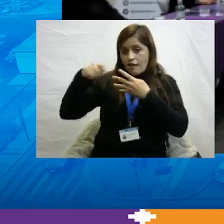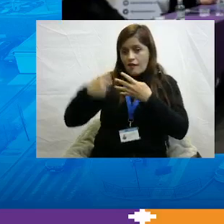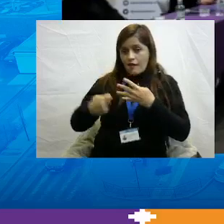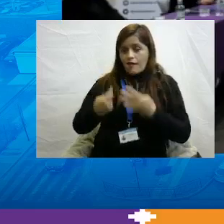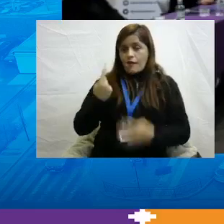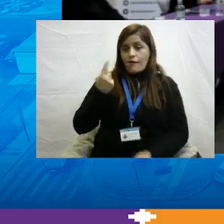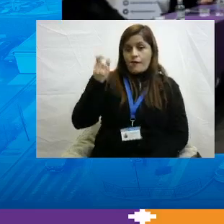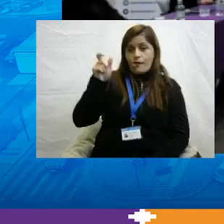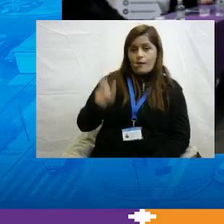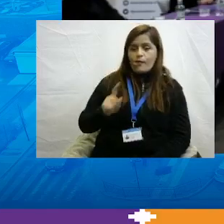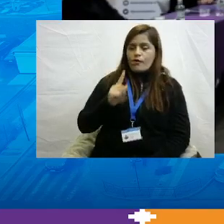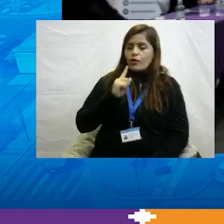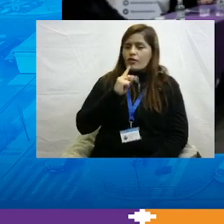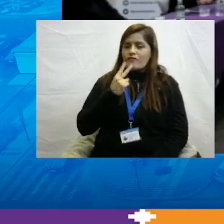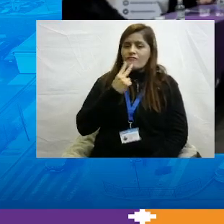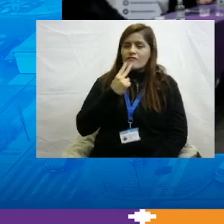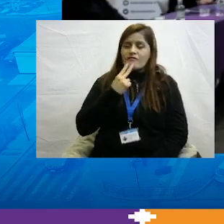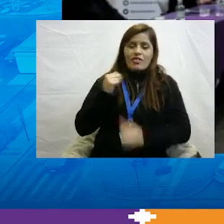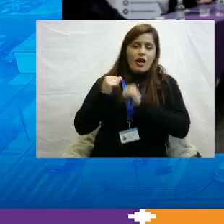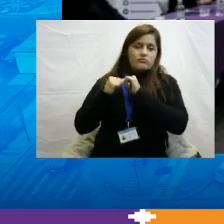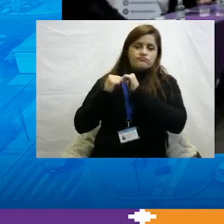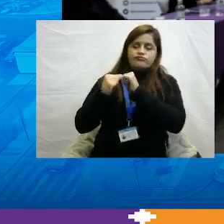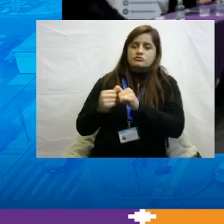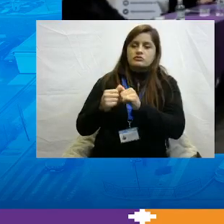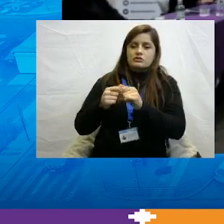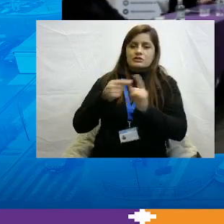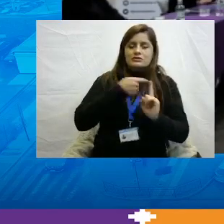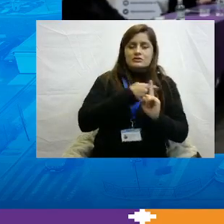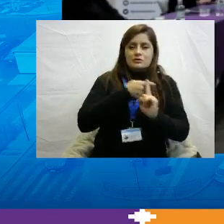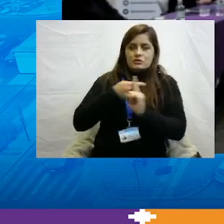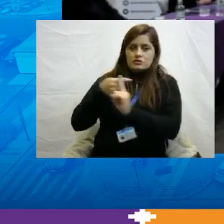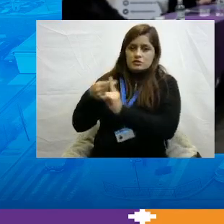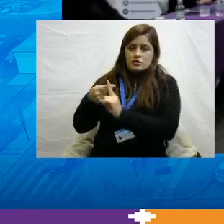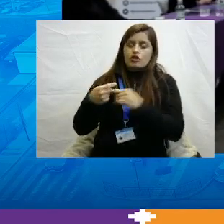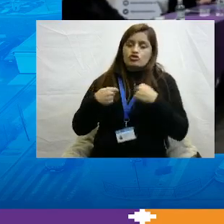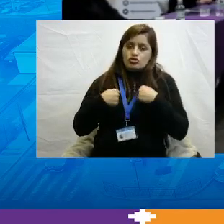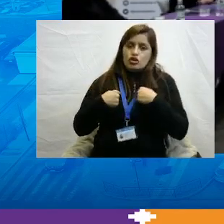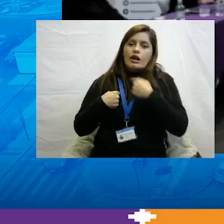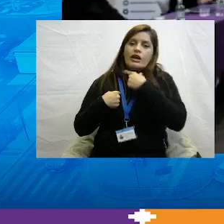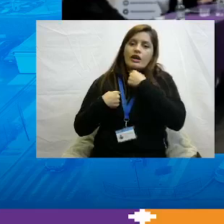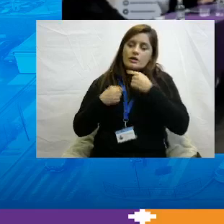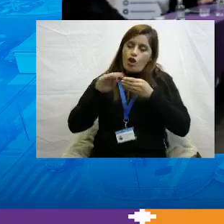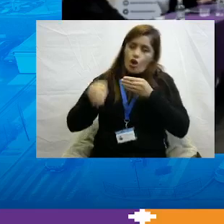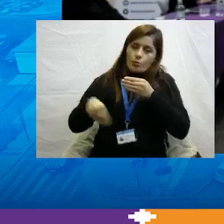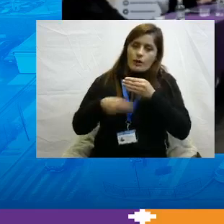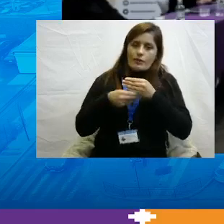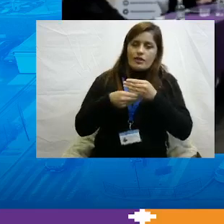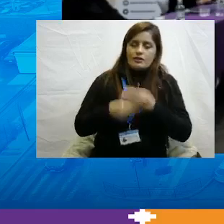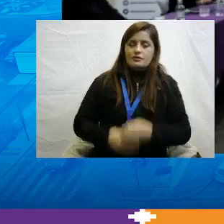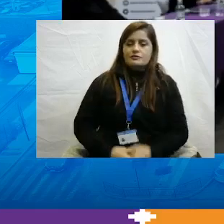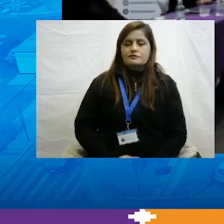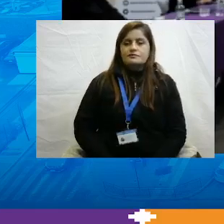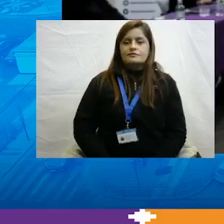trabajador que llevaba una vida en el cementerio, entonces más que nada eso me permitiría complementar.